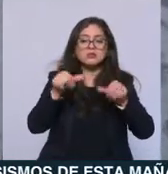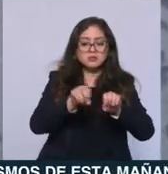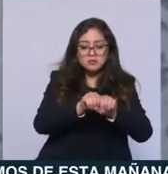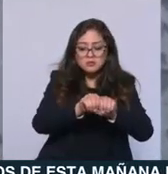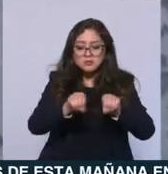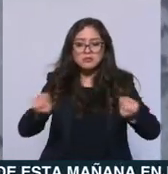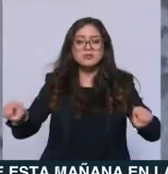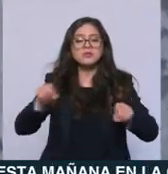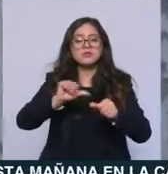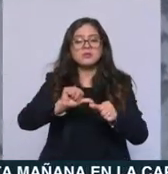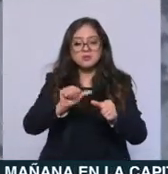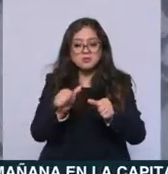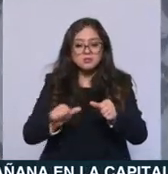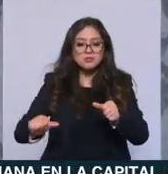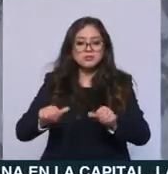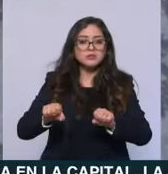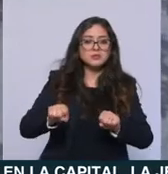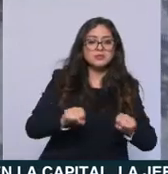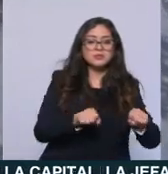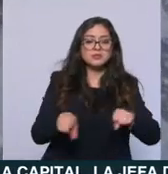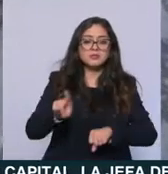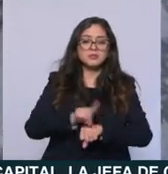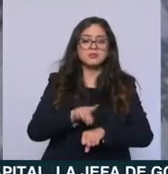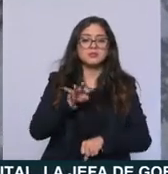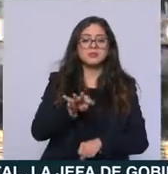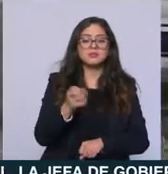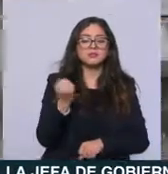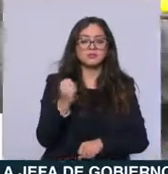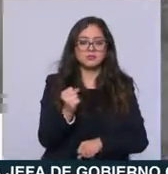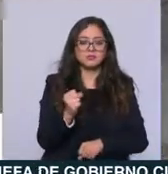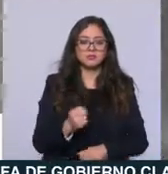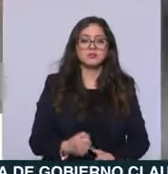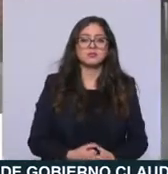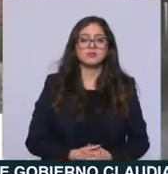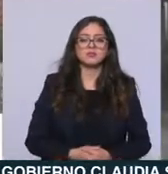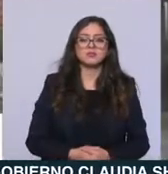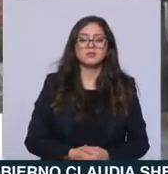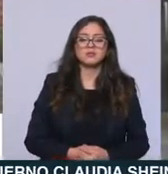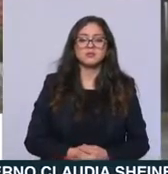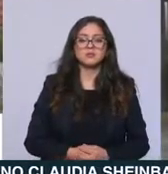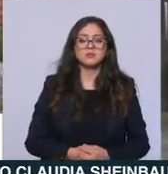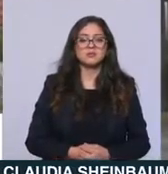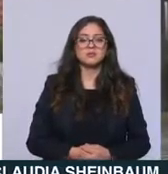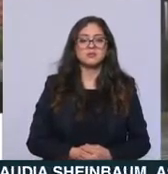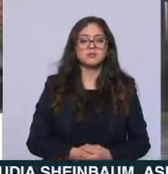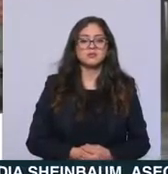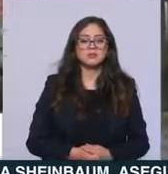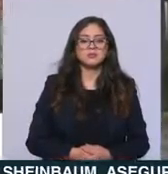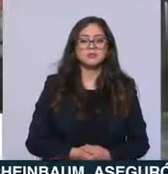fueron afectados por el sismo del 19 de septiembre. Con imágenes de Jorge Barajas, Mariana Sánchez, 21 Noticias.